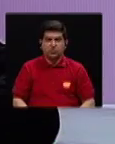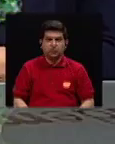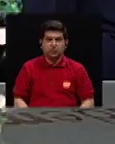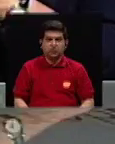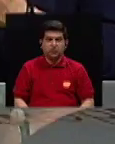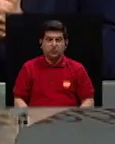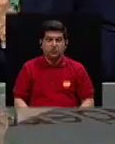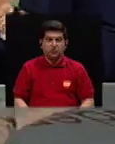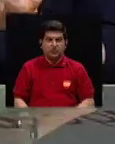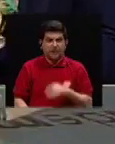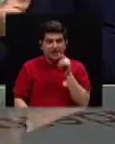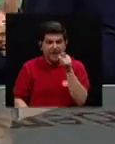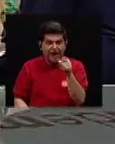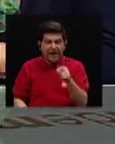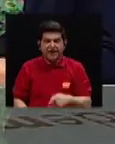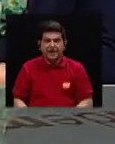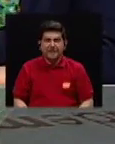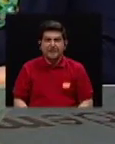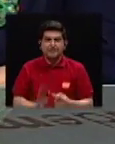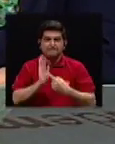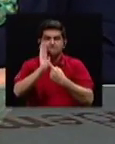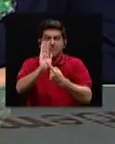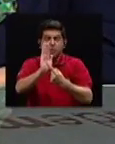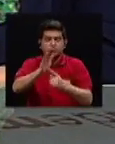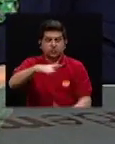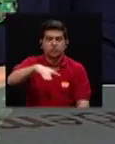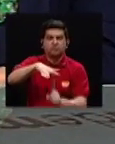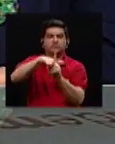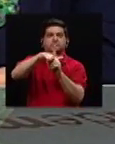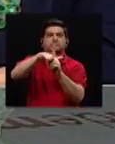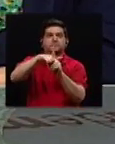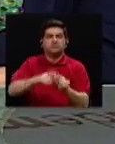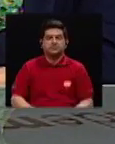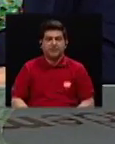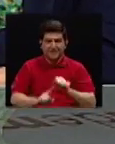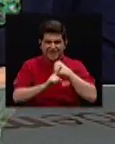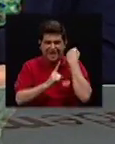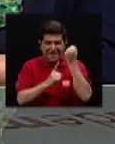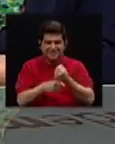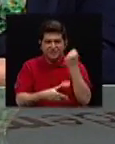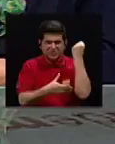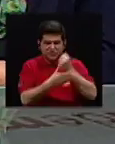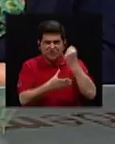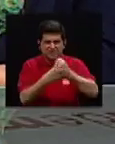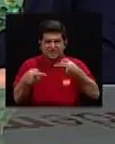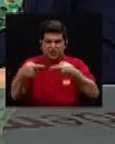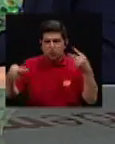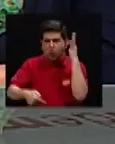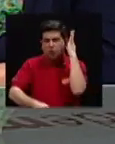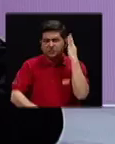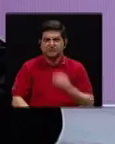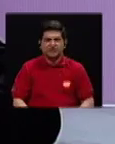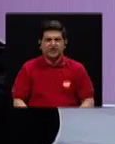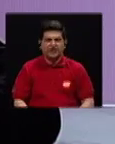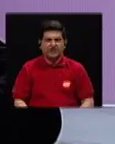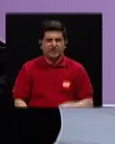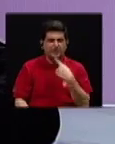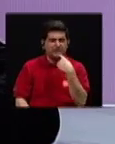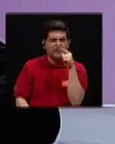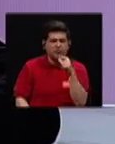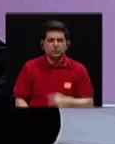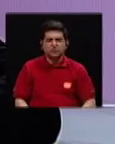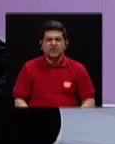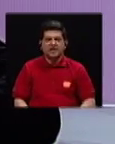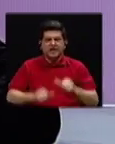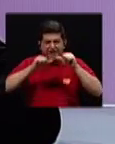digamos hasta al mundo visibilidad verdad a la al asunto de los feminicidios Por qué le llamaste sistémico por qué